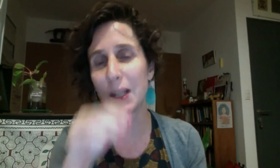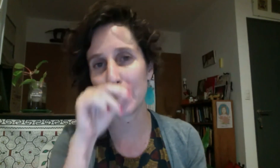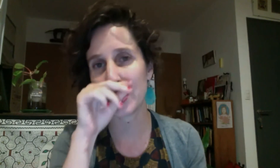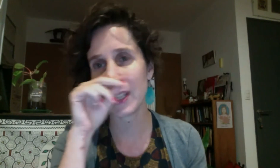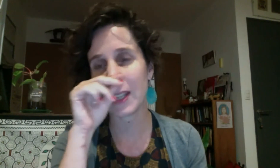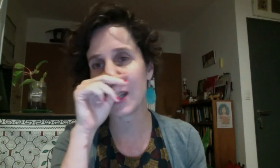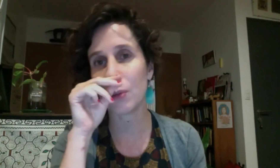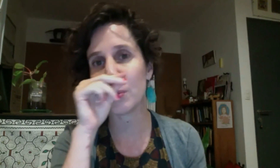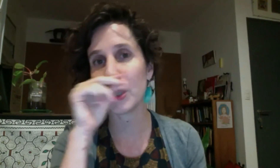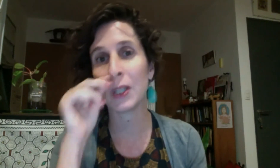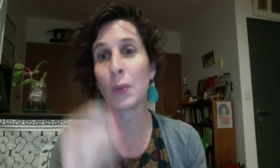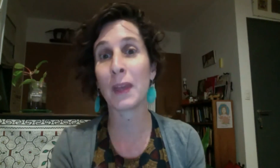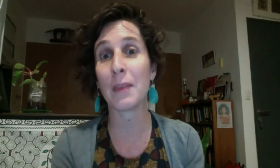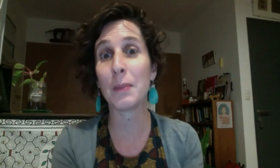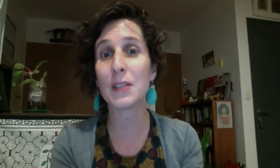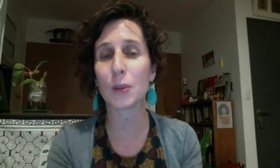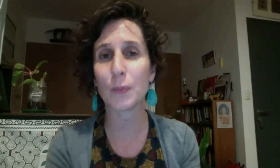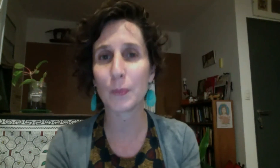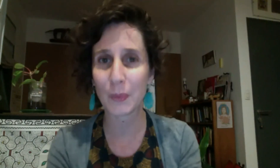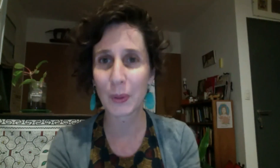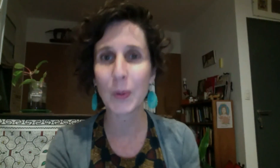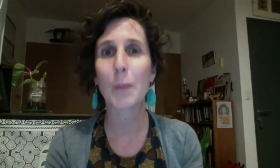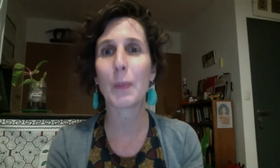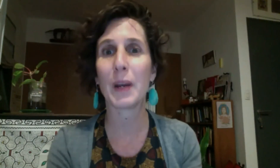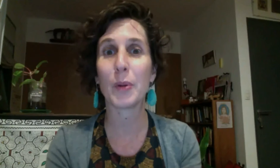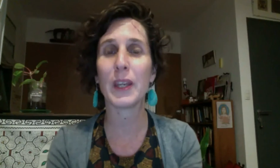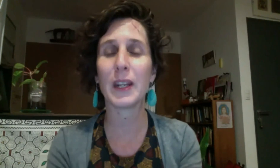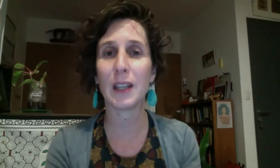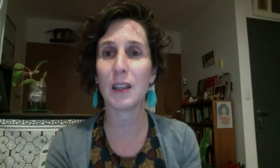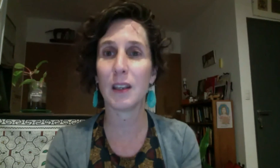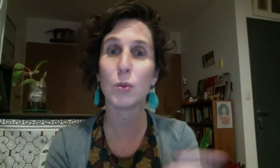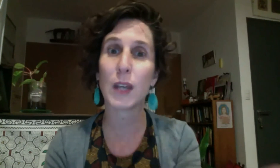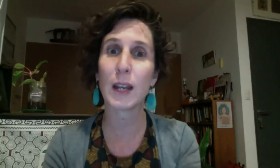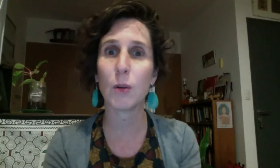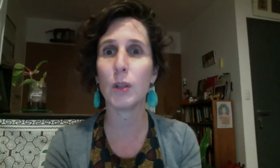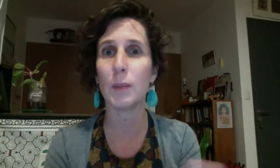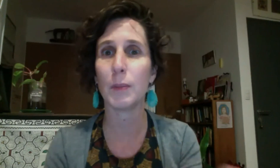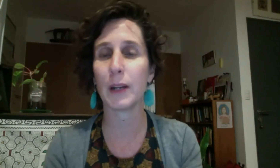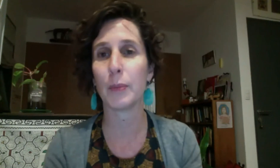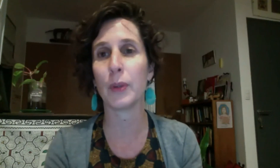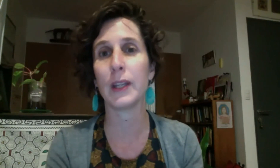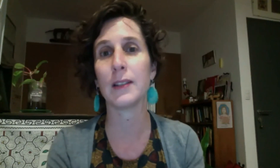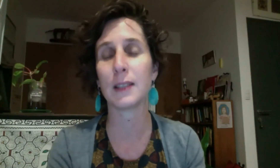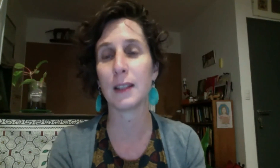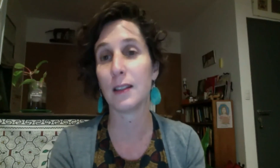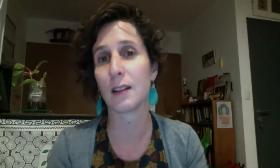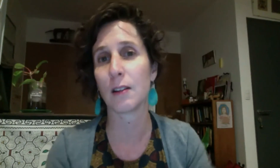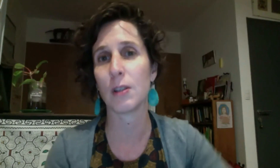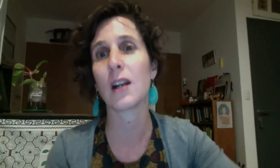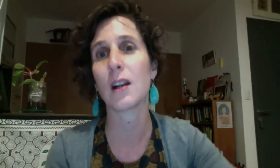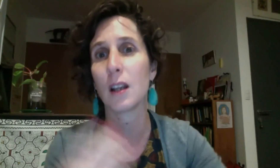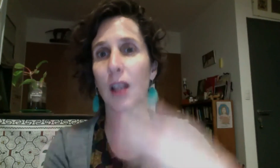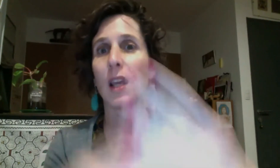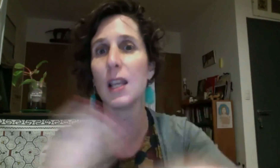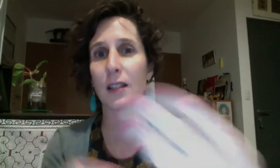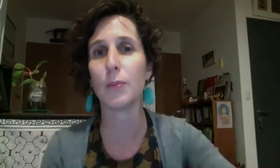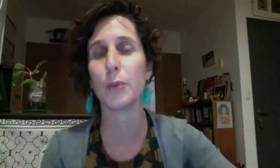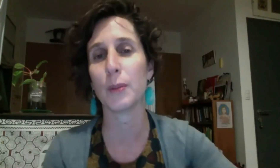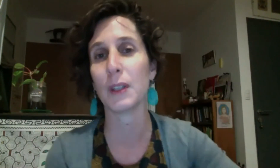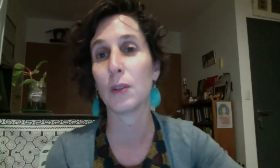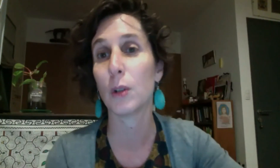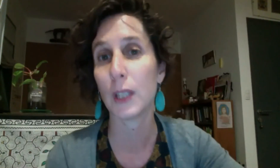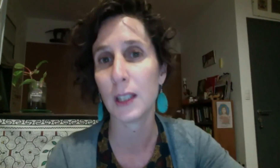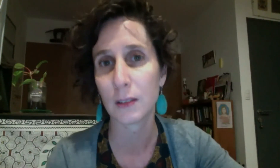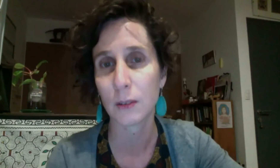docente le puede dar un poquito más de piso, ¿no? Para poder usarlo y para poder desarrollar ese tipo